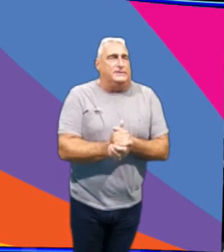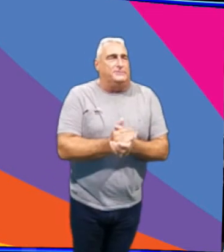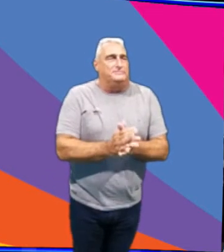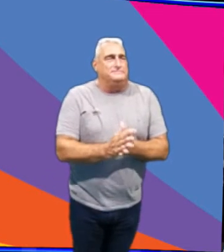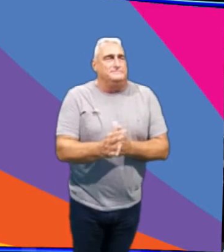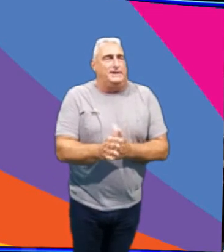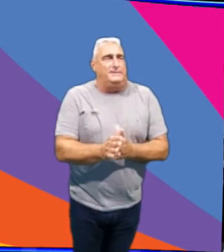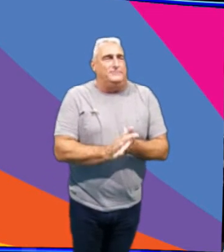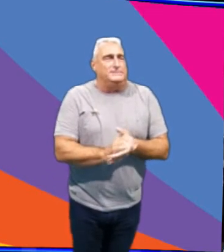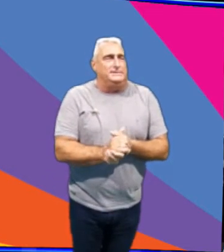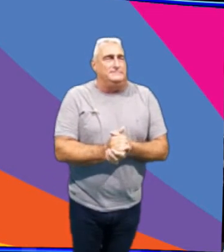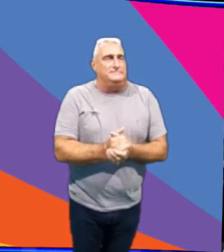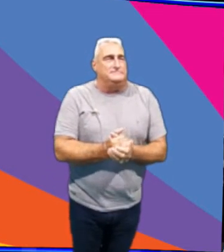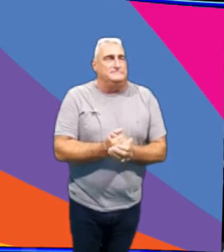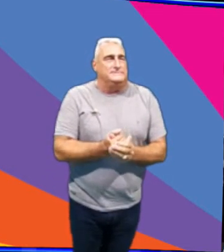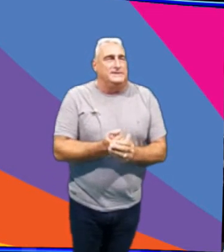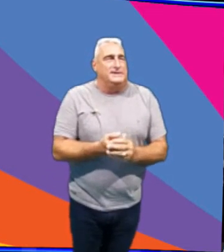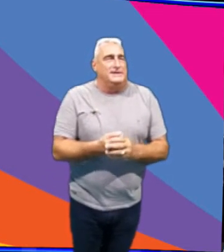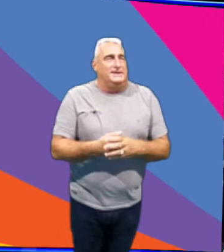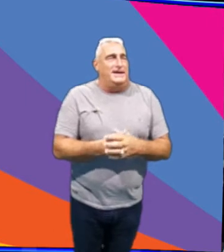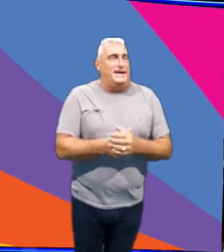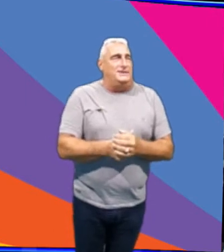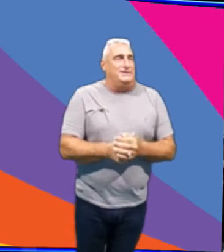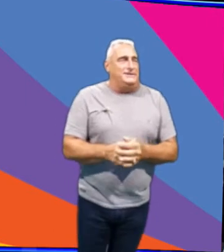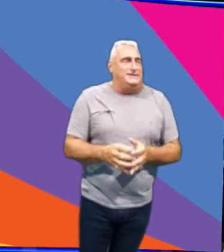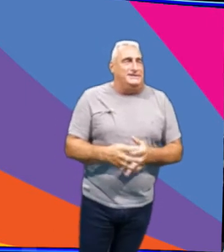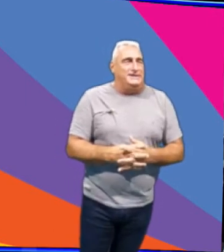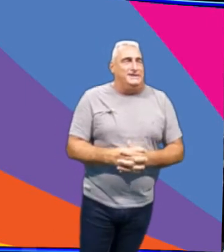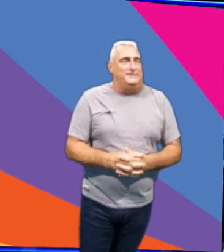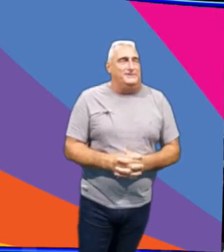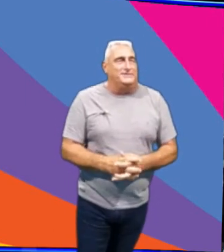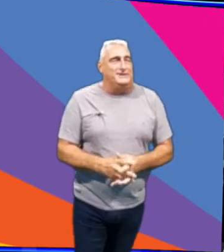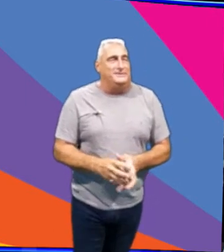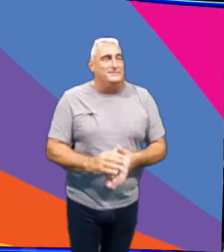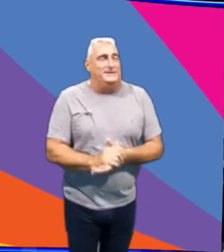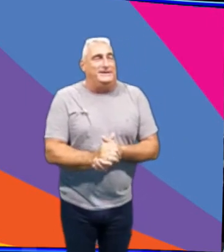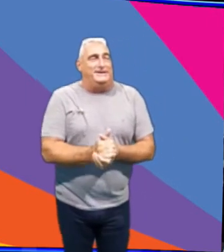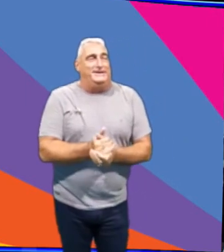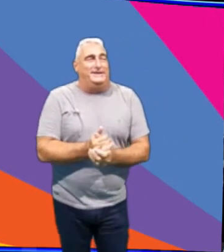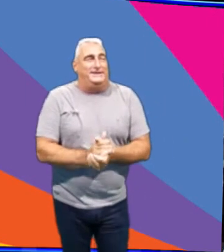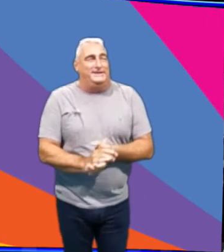Ricardo Alfonsín. No, este otro era el del avión. No, este es el avión, el otro del avión.